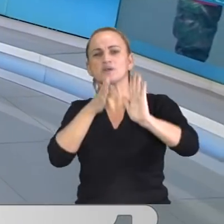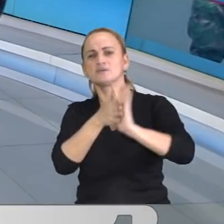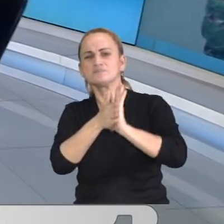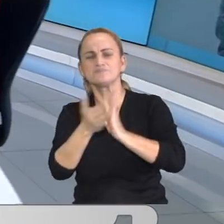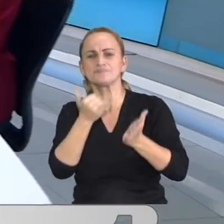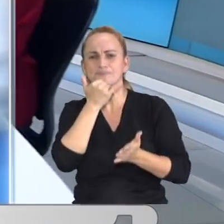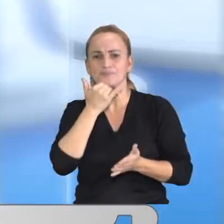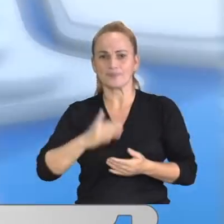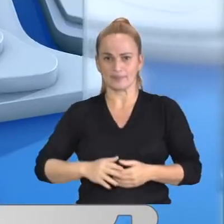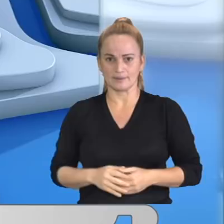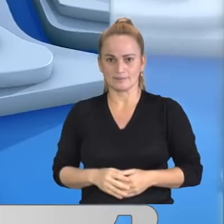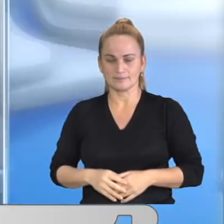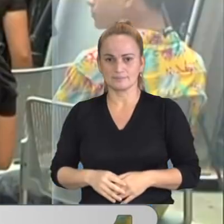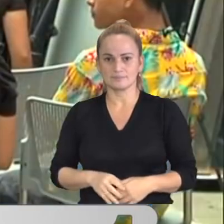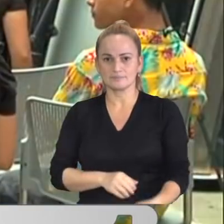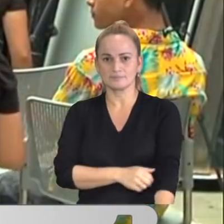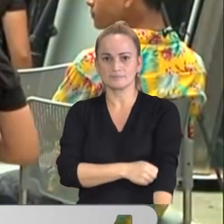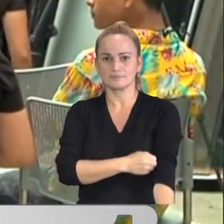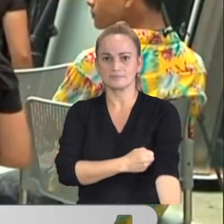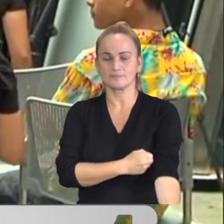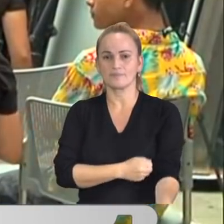de este caso?